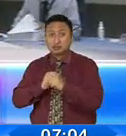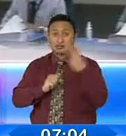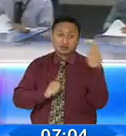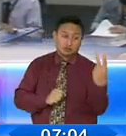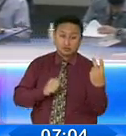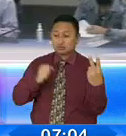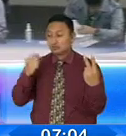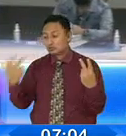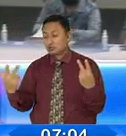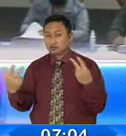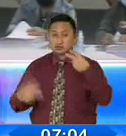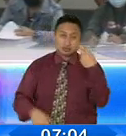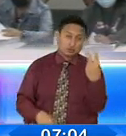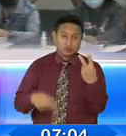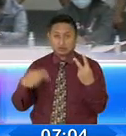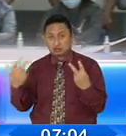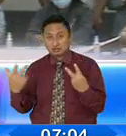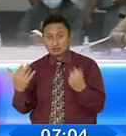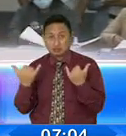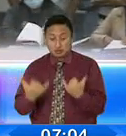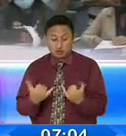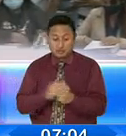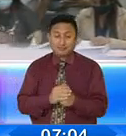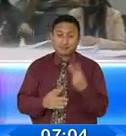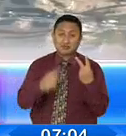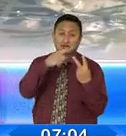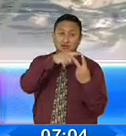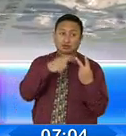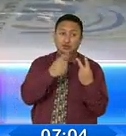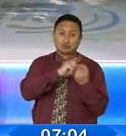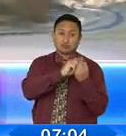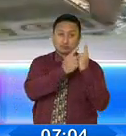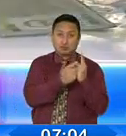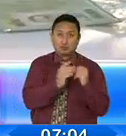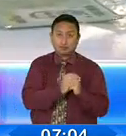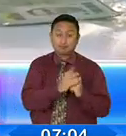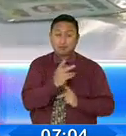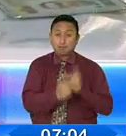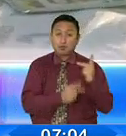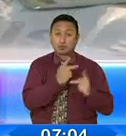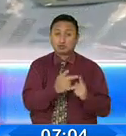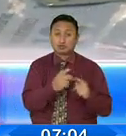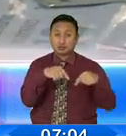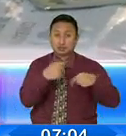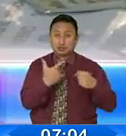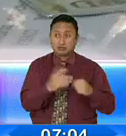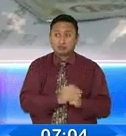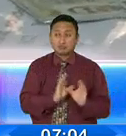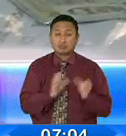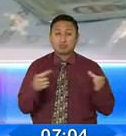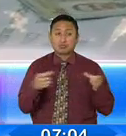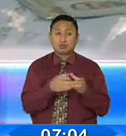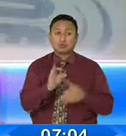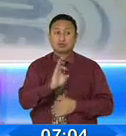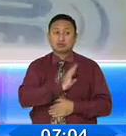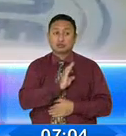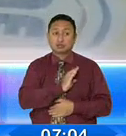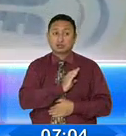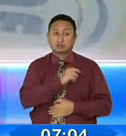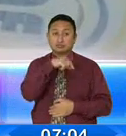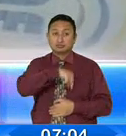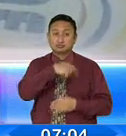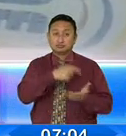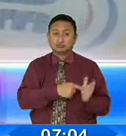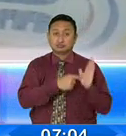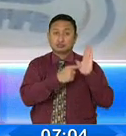3. En esta ocasión se renovarán a 2 vocales. Para este proceso se deberá conformar una comisión técnica que se encarga de